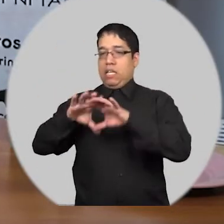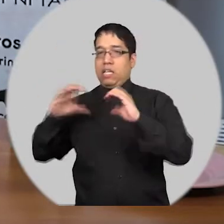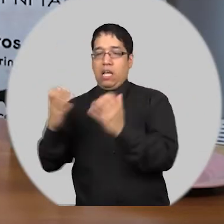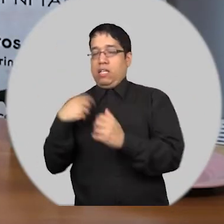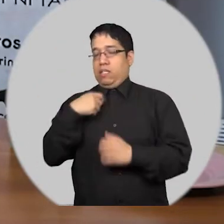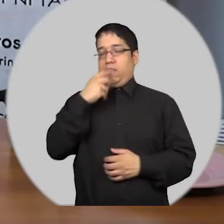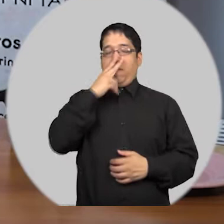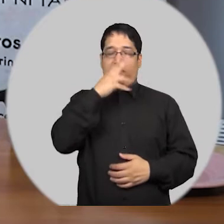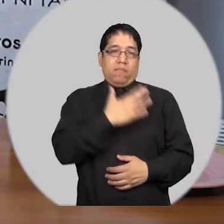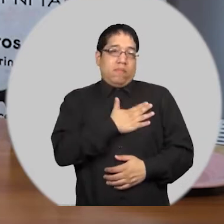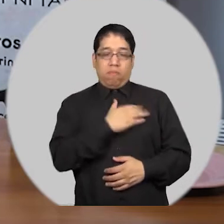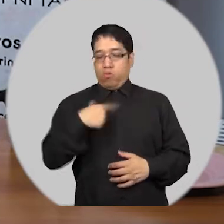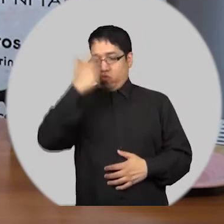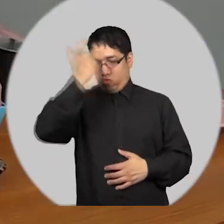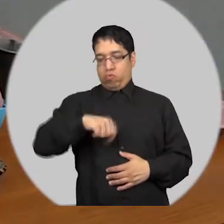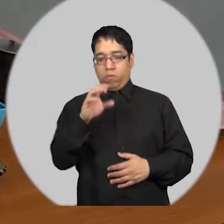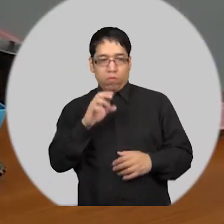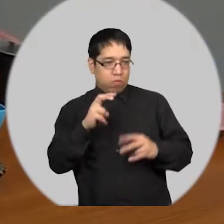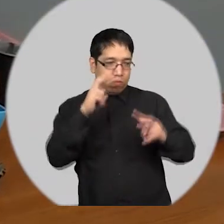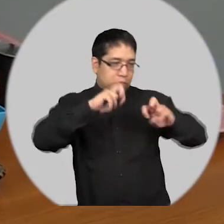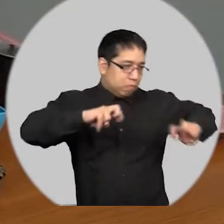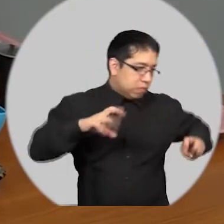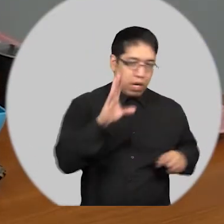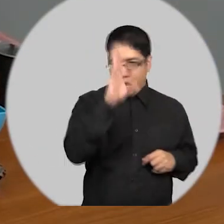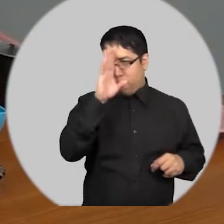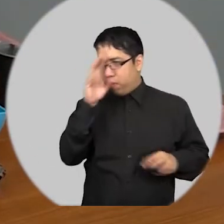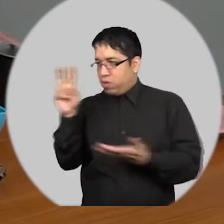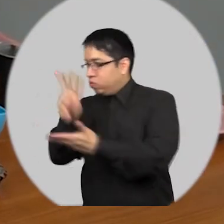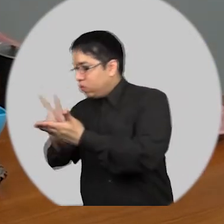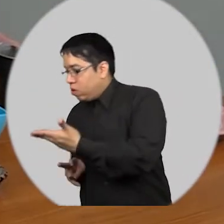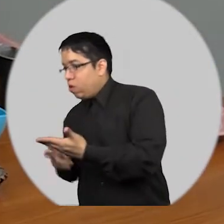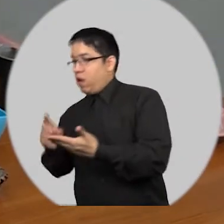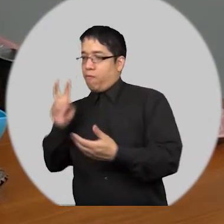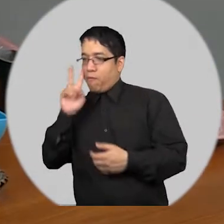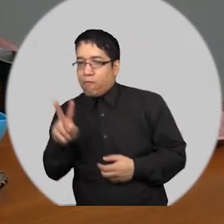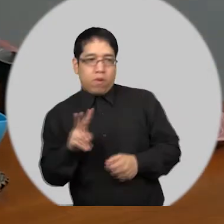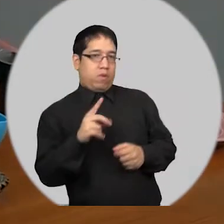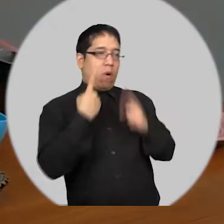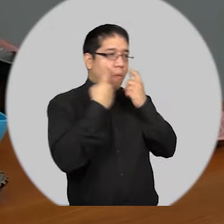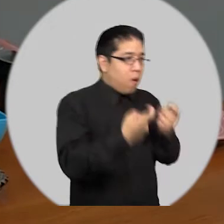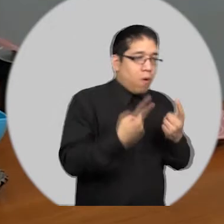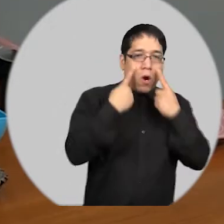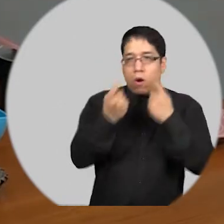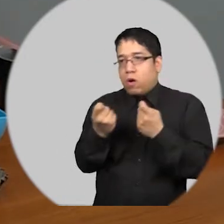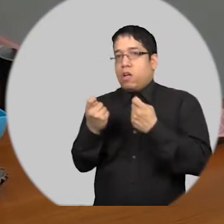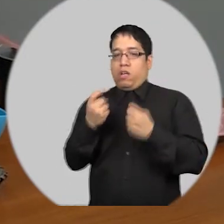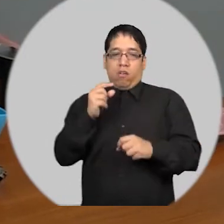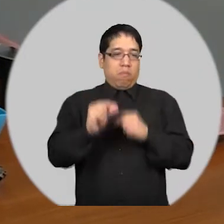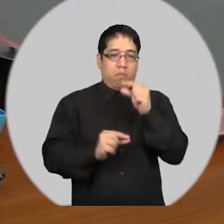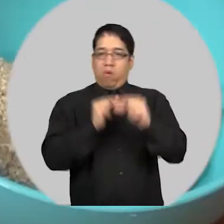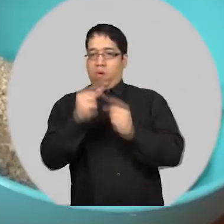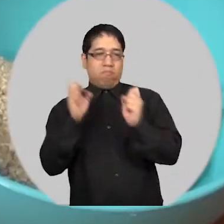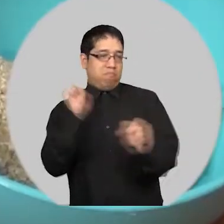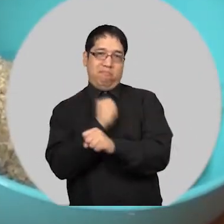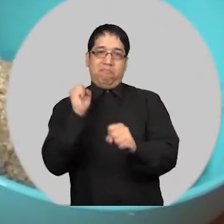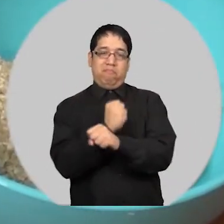Soy más o menos autodidacta porque en realidad leo, veo, pruebo y así van saliendo